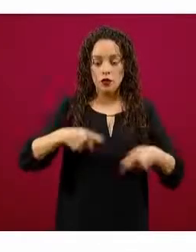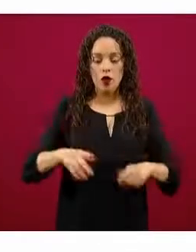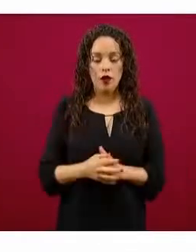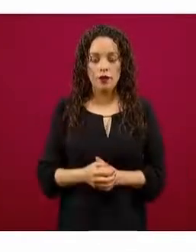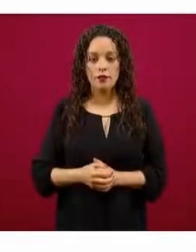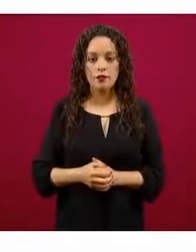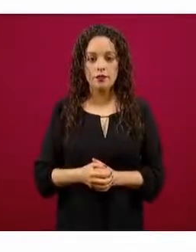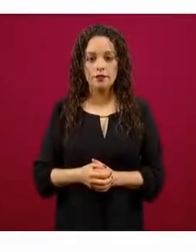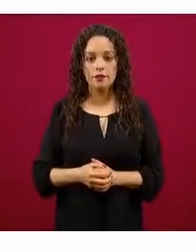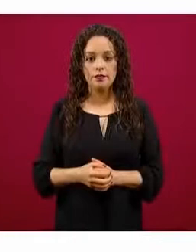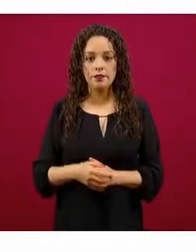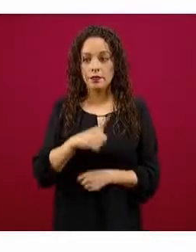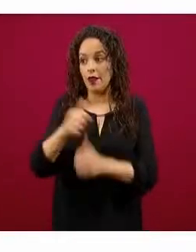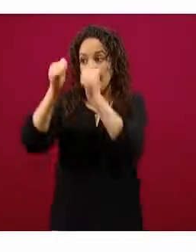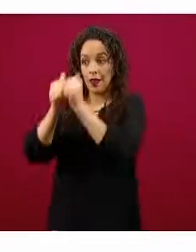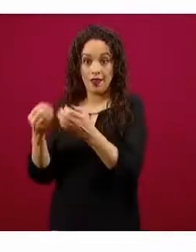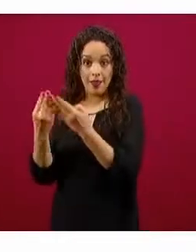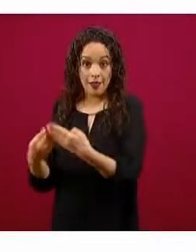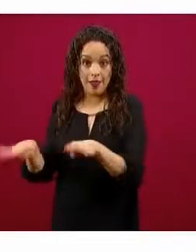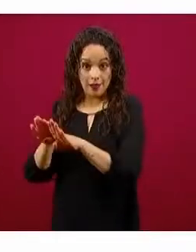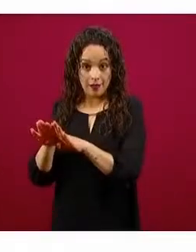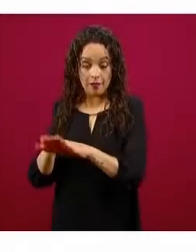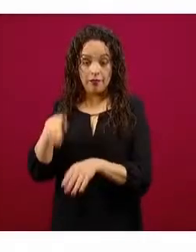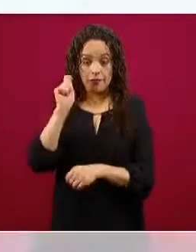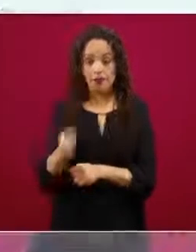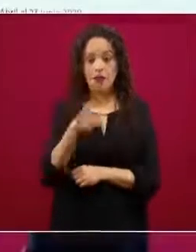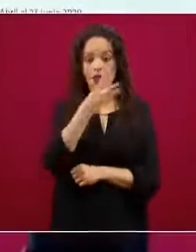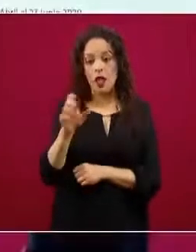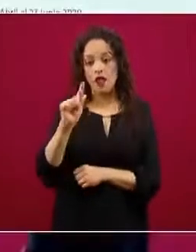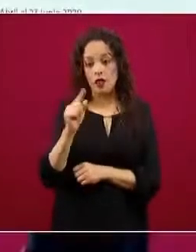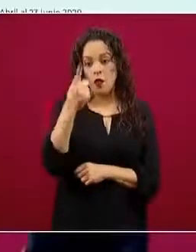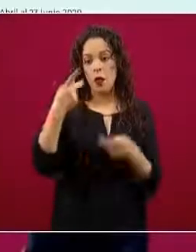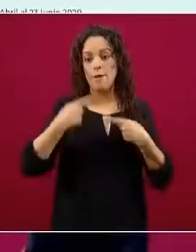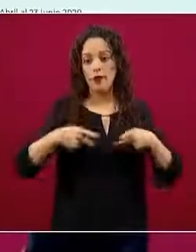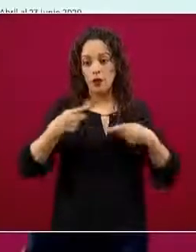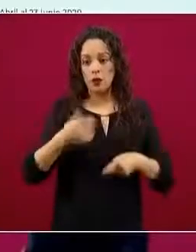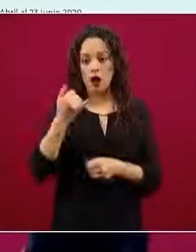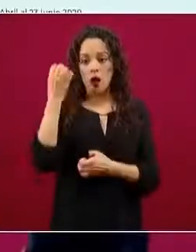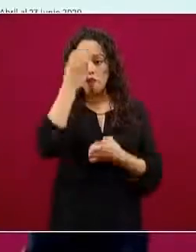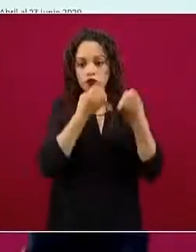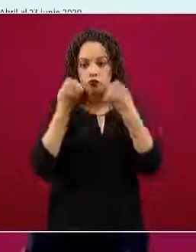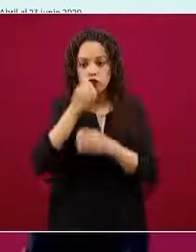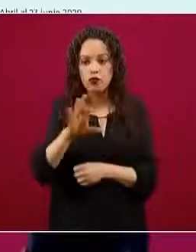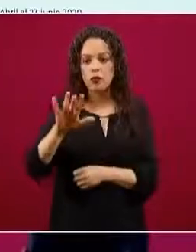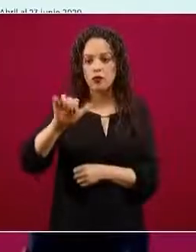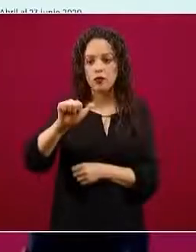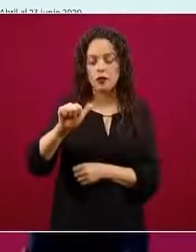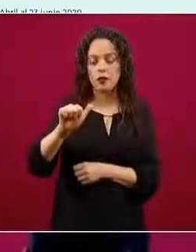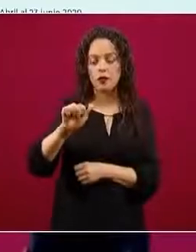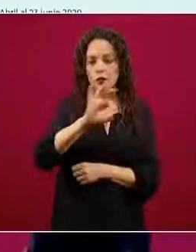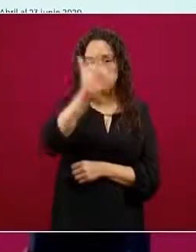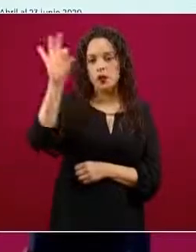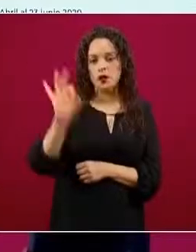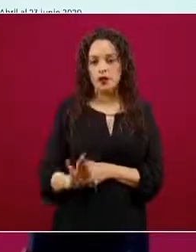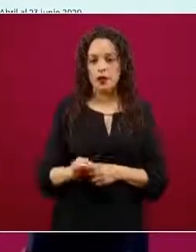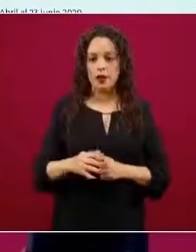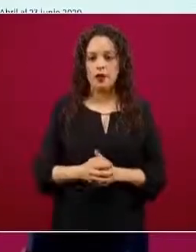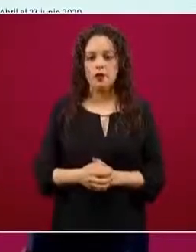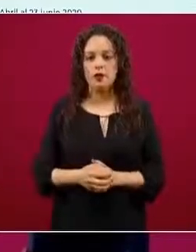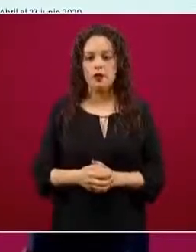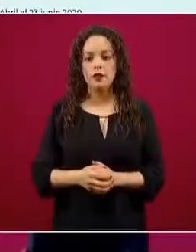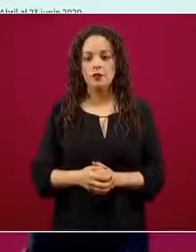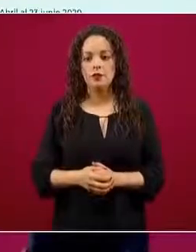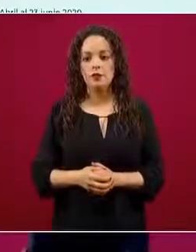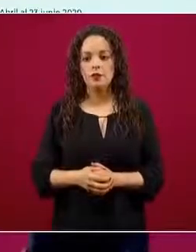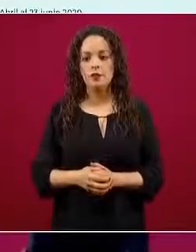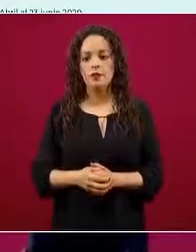manera ambulatoria hemos manejado a 371 y el muestreo fue un 56%, perdimos con casos